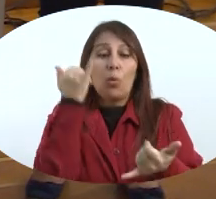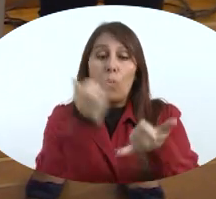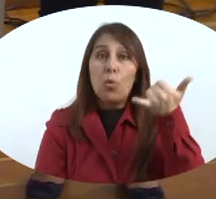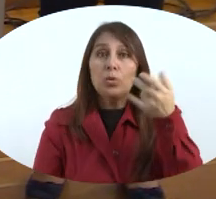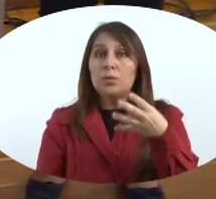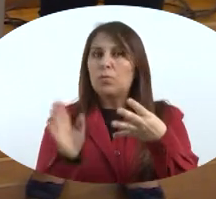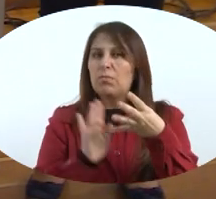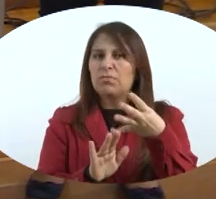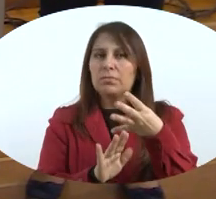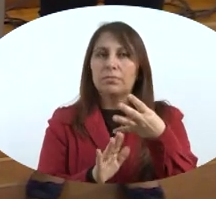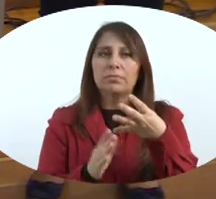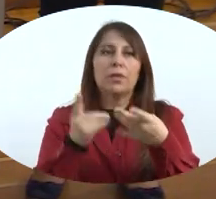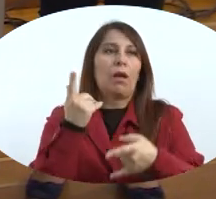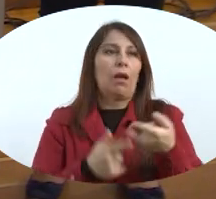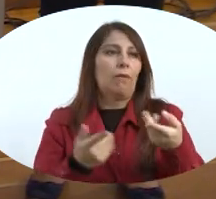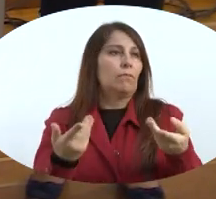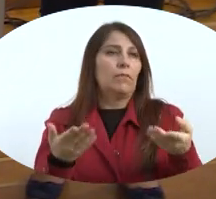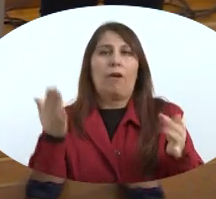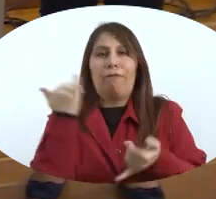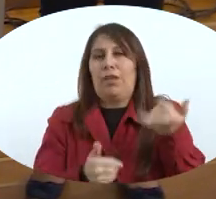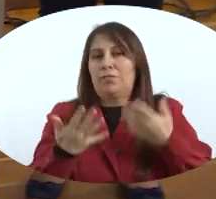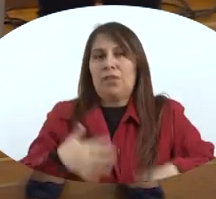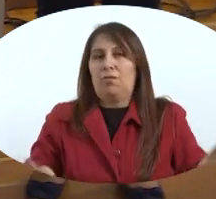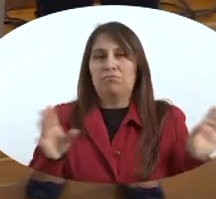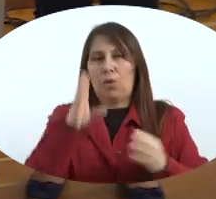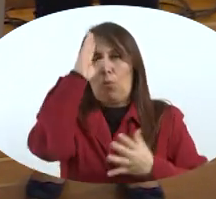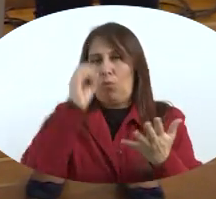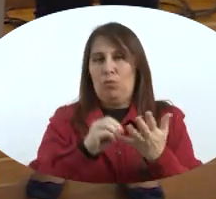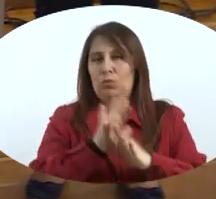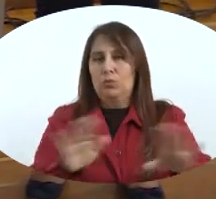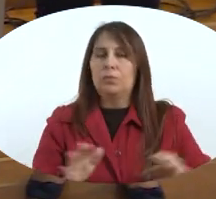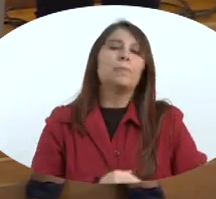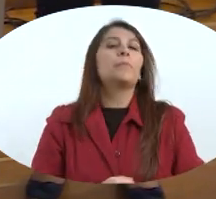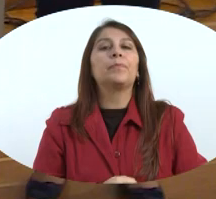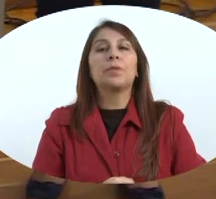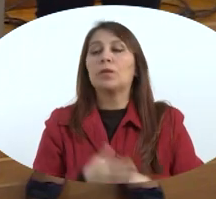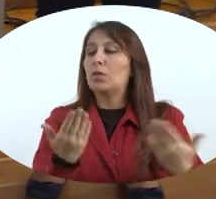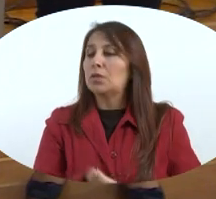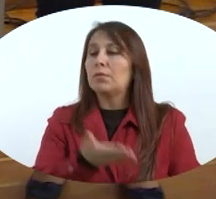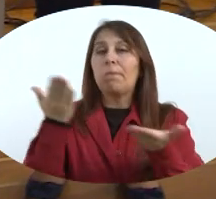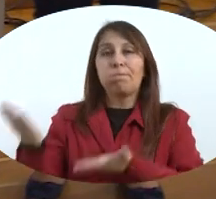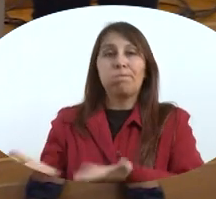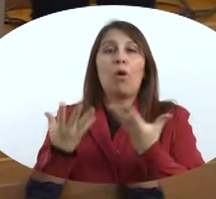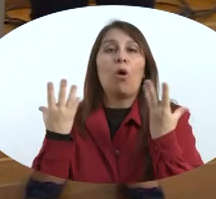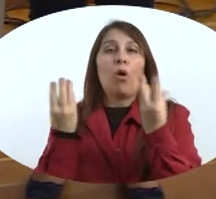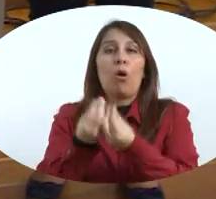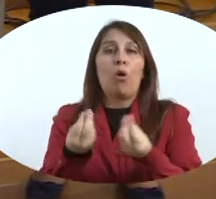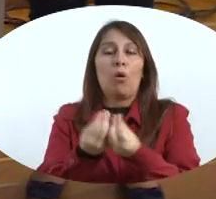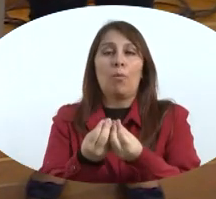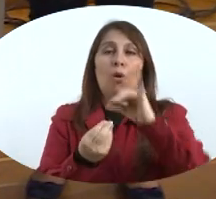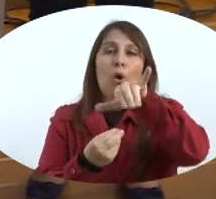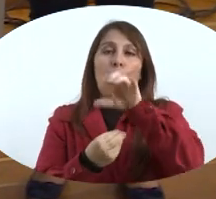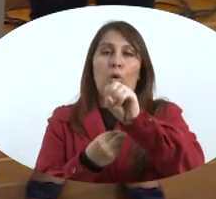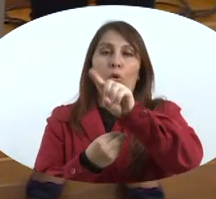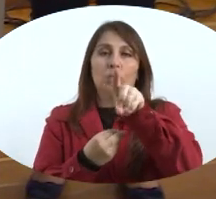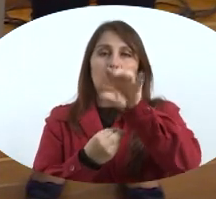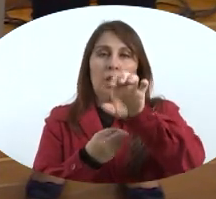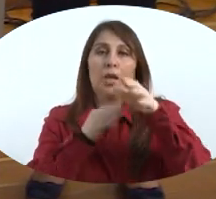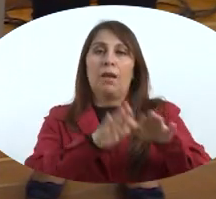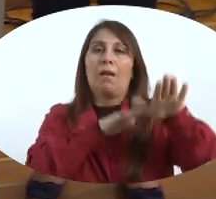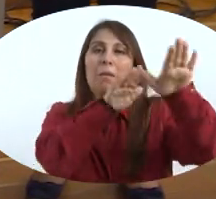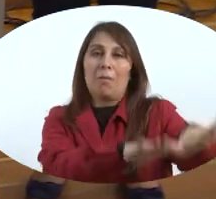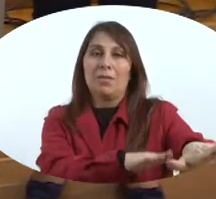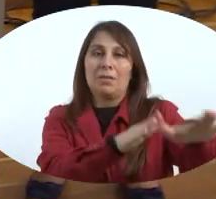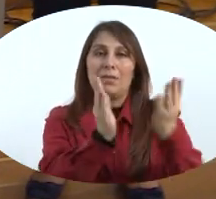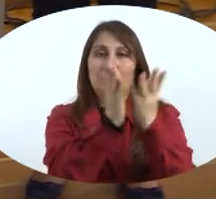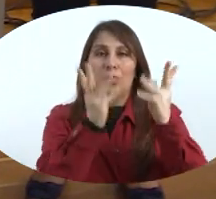último pues se daría el cierre del panel donde siendo así pues yo le conceder uso de la palabra a jose gregorio como representante de